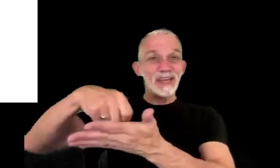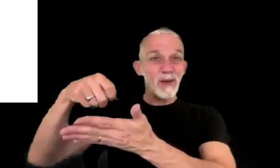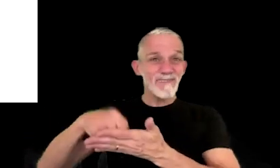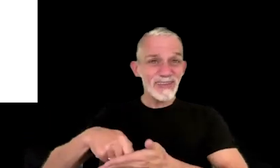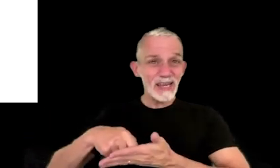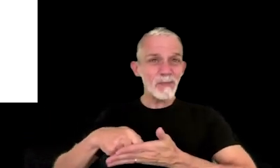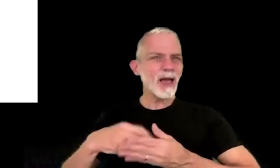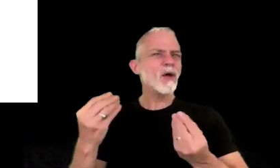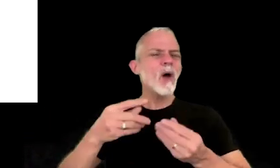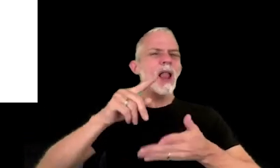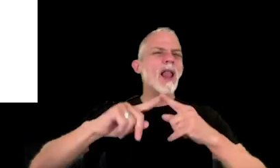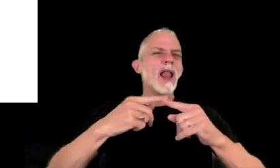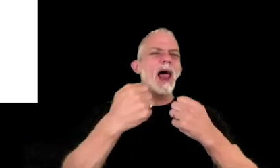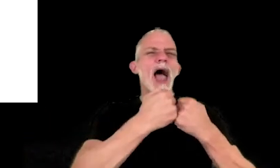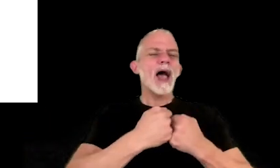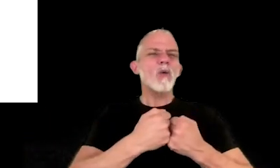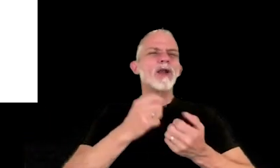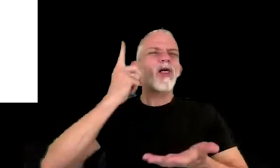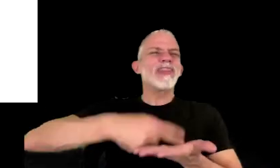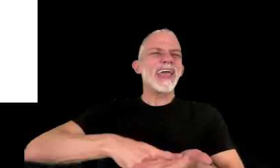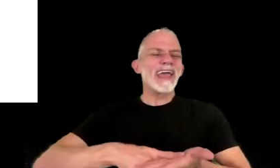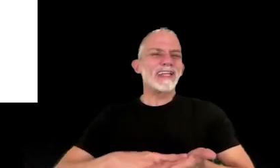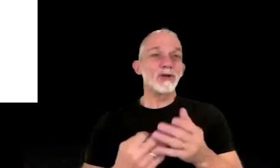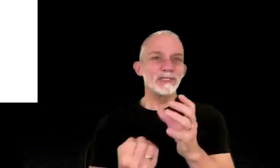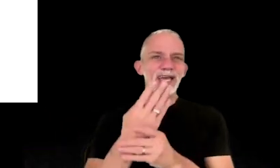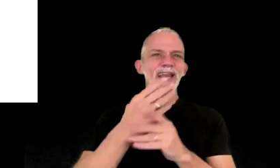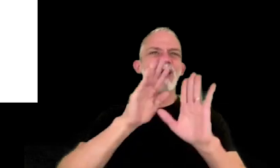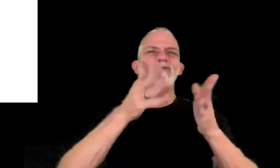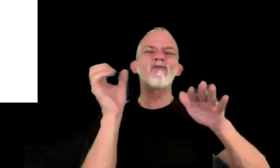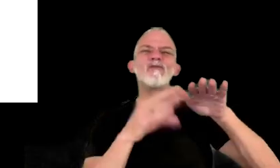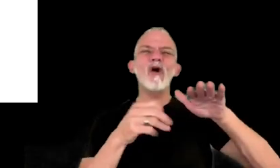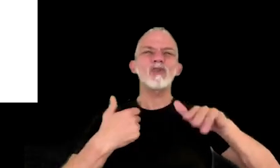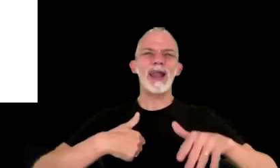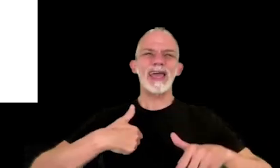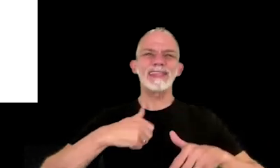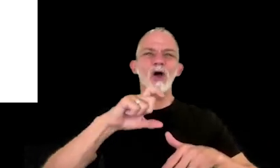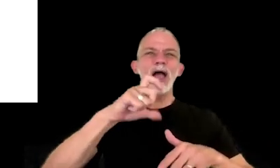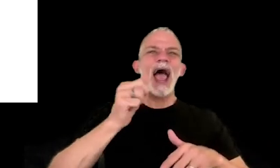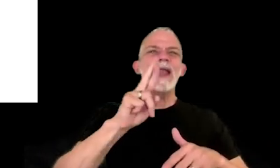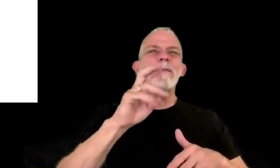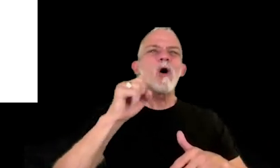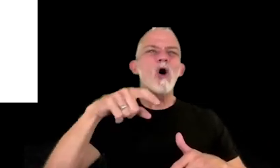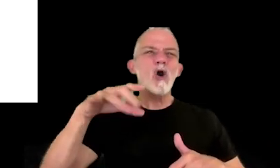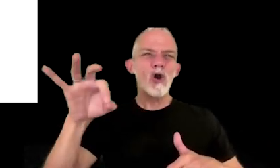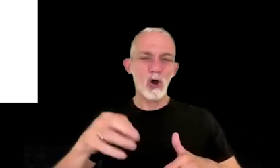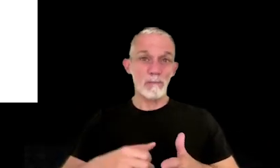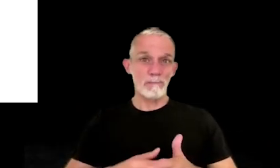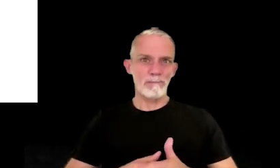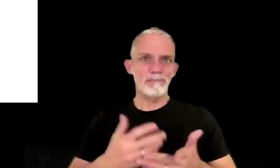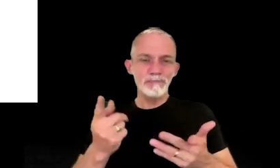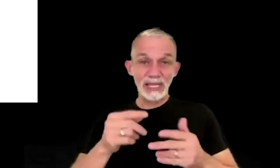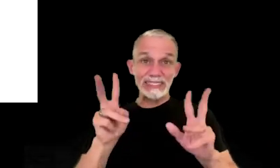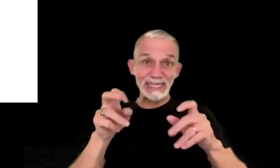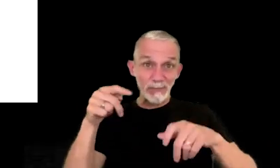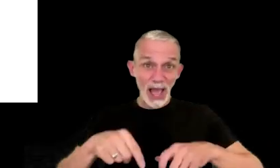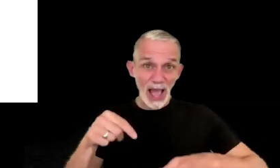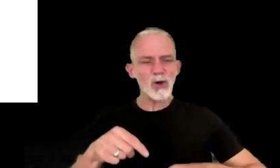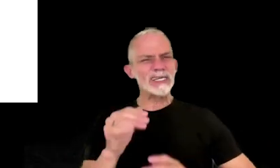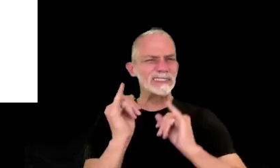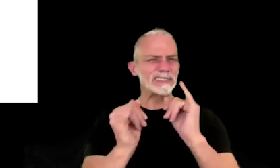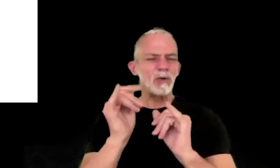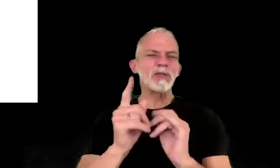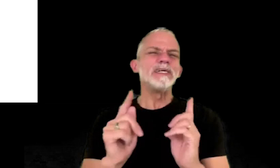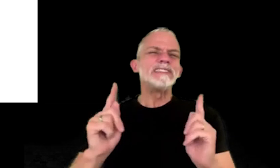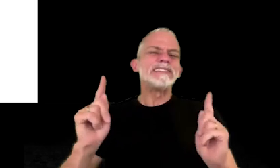de un decreto por el cual se crea el Fondo Argentino de Carbono. Este tema, ahora les comento, está